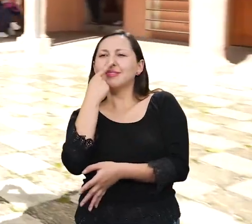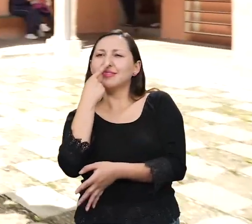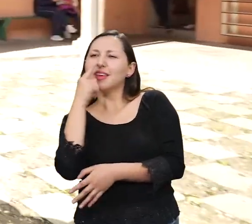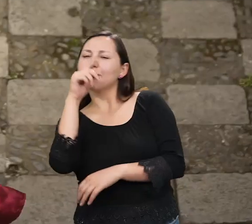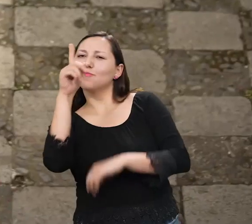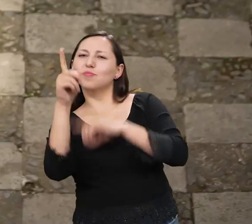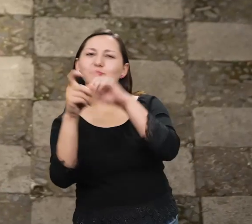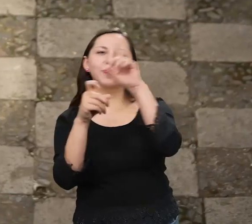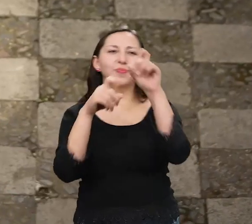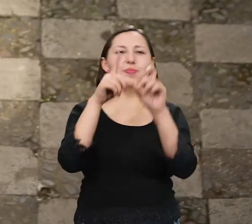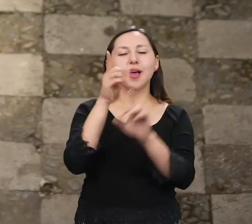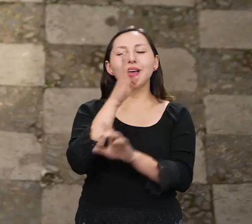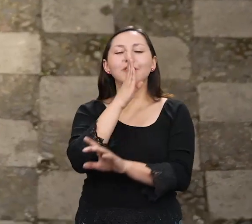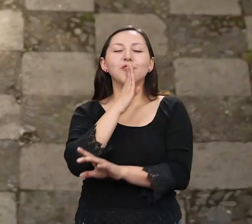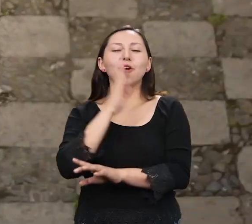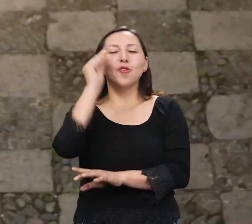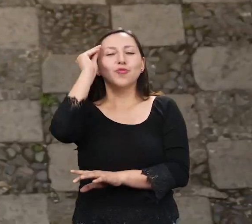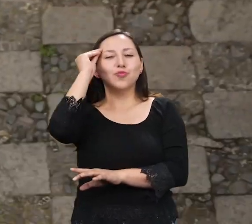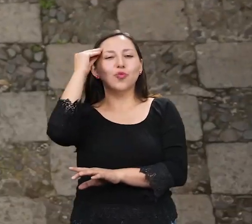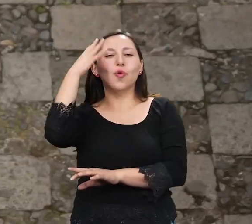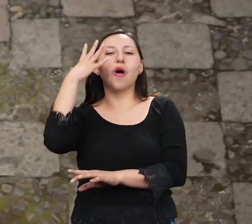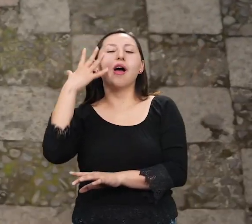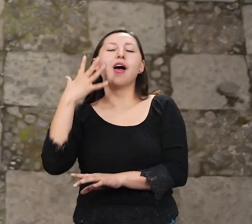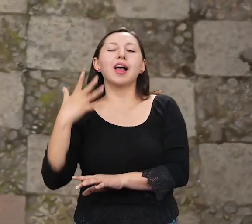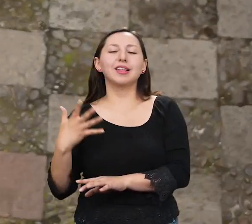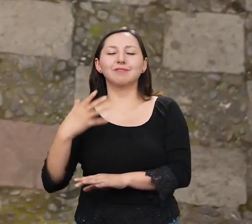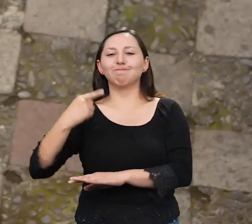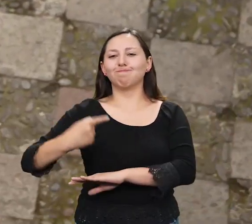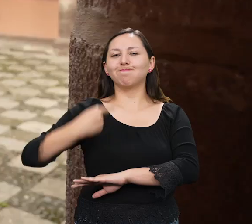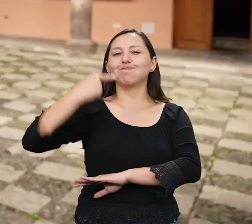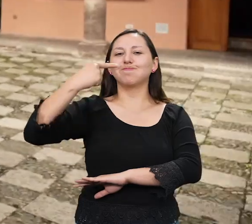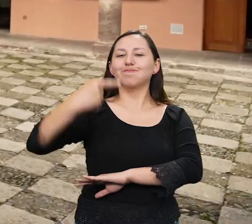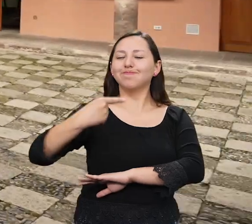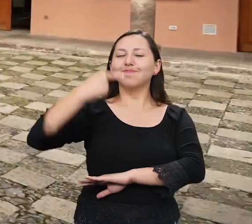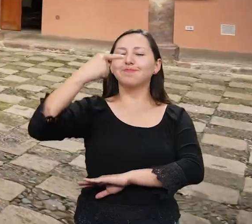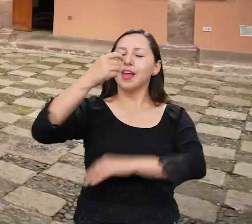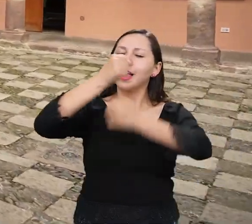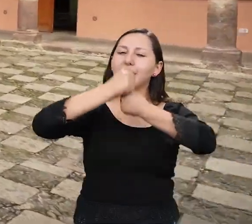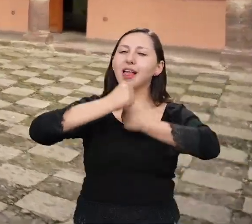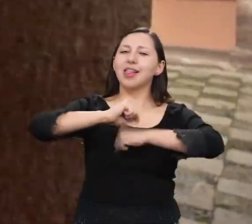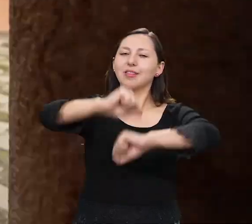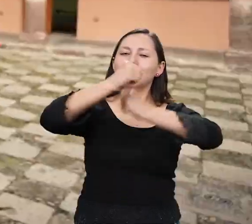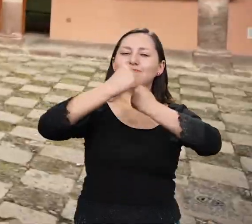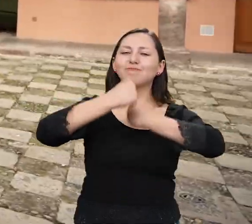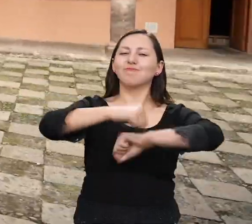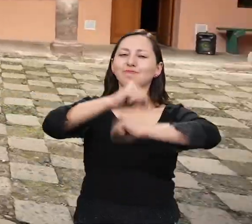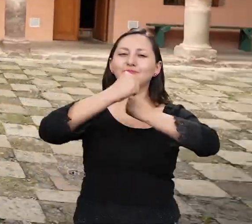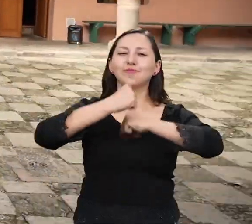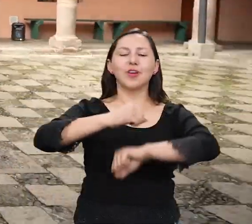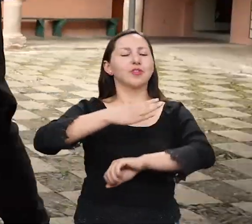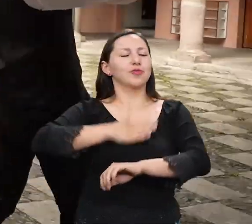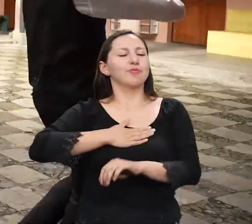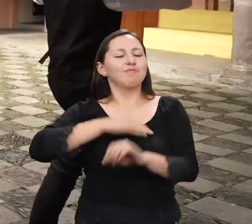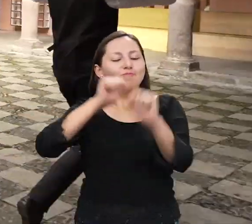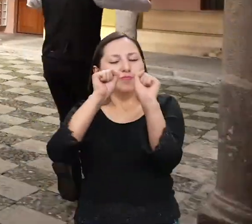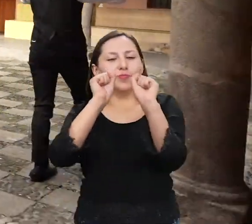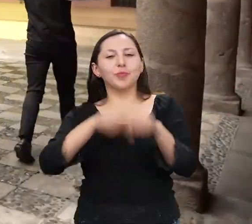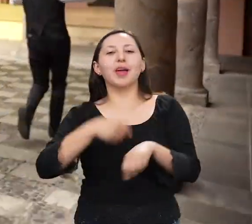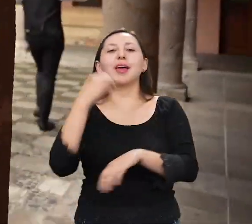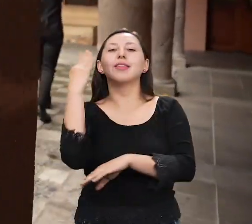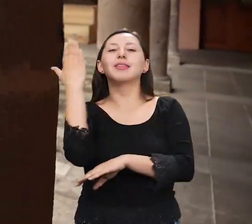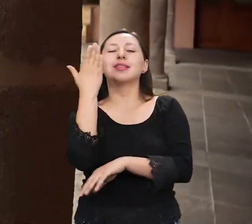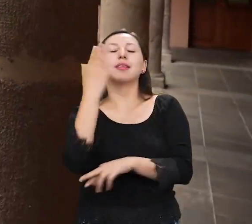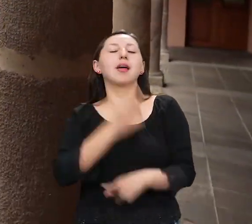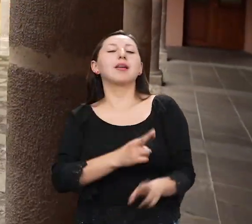tengan paciencia. Yo les diría que todos los días se esfuercen cada vez más, que siempre tengan disciplina porque